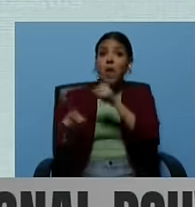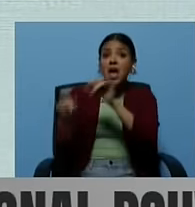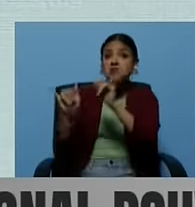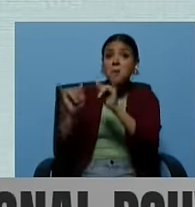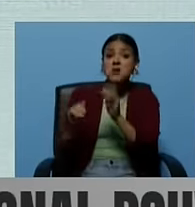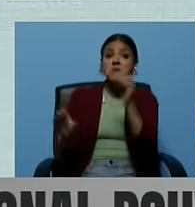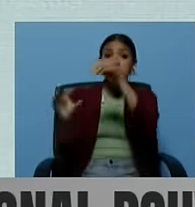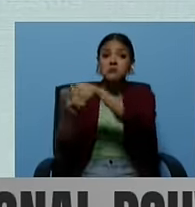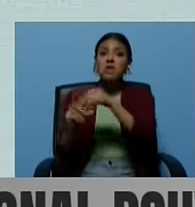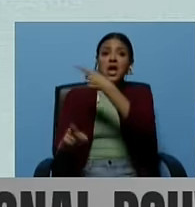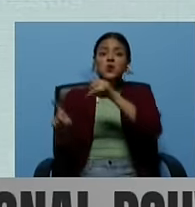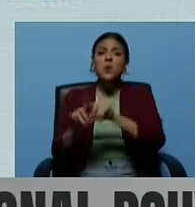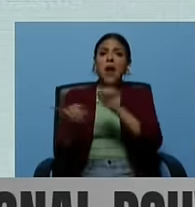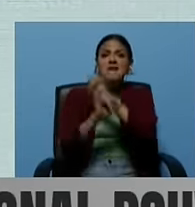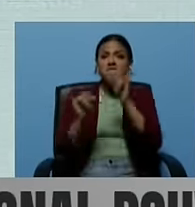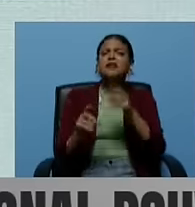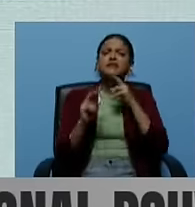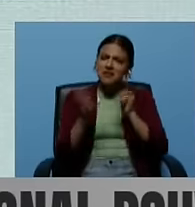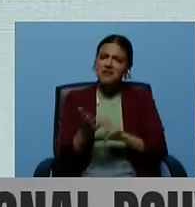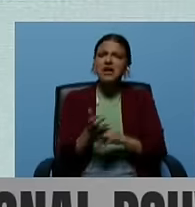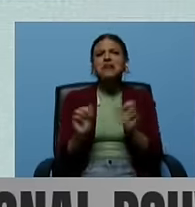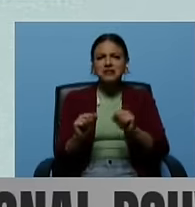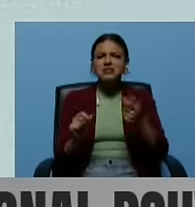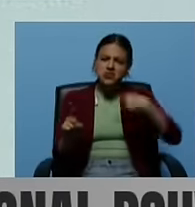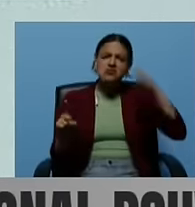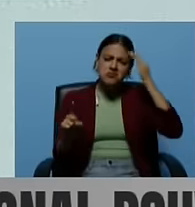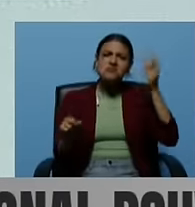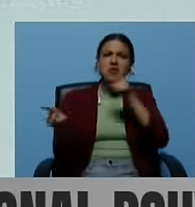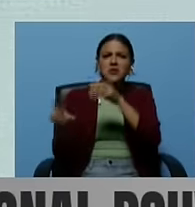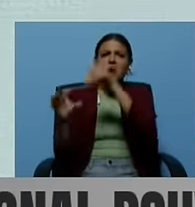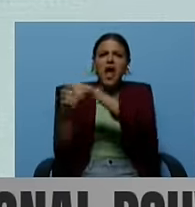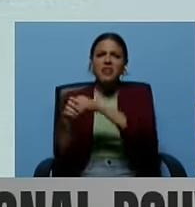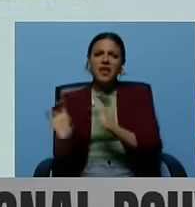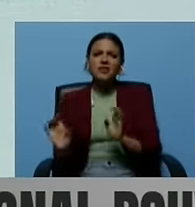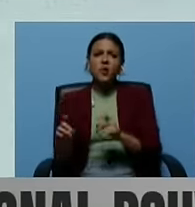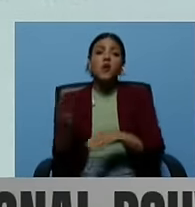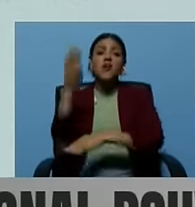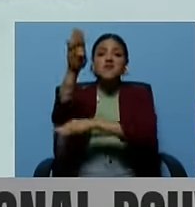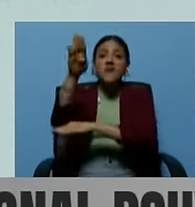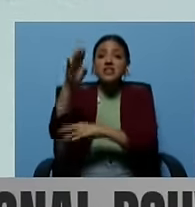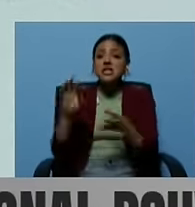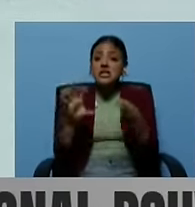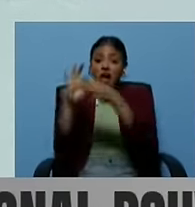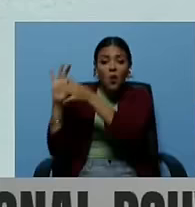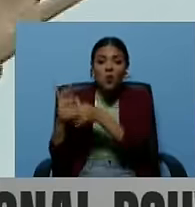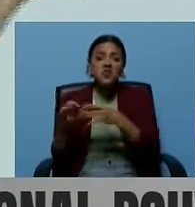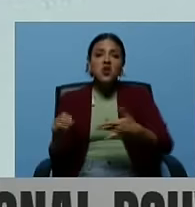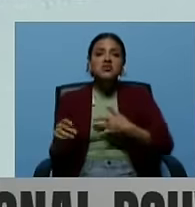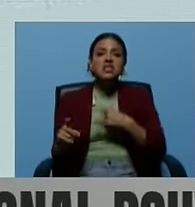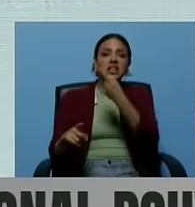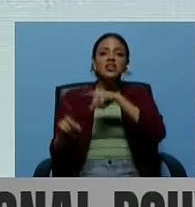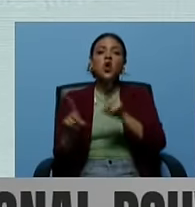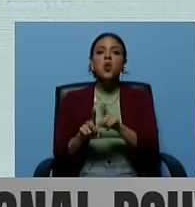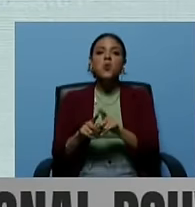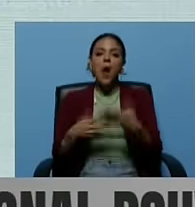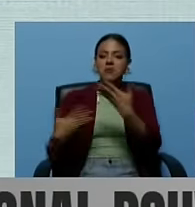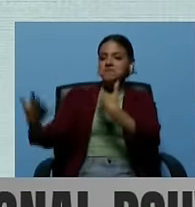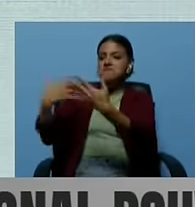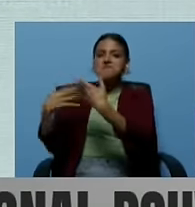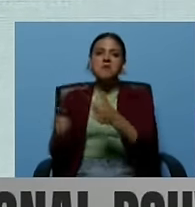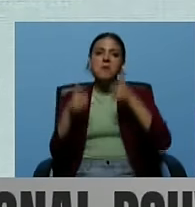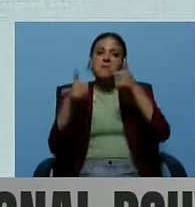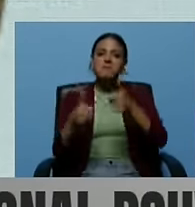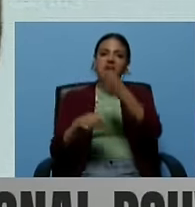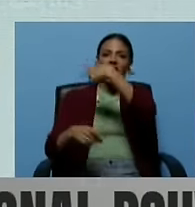Deben estar muy felices, seguro. Están felices ahí. Fascistas con fascistas se sienten maravillados.